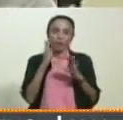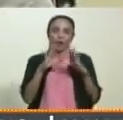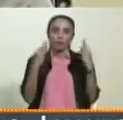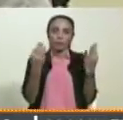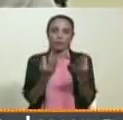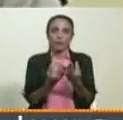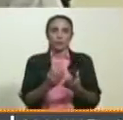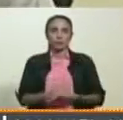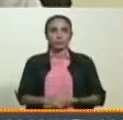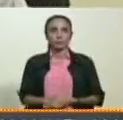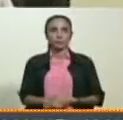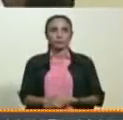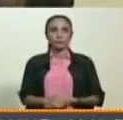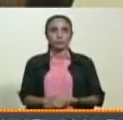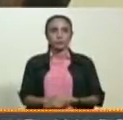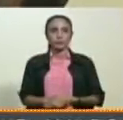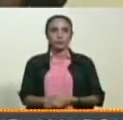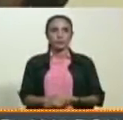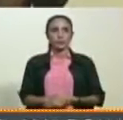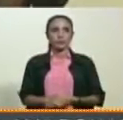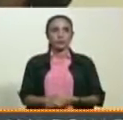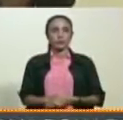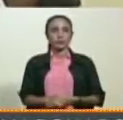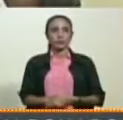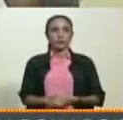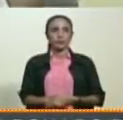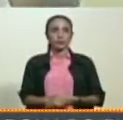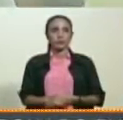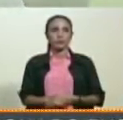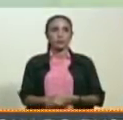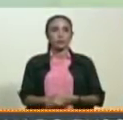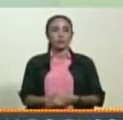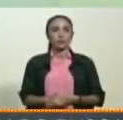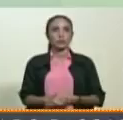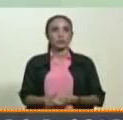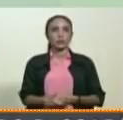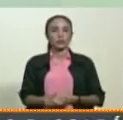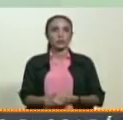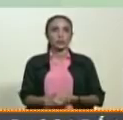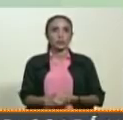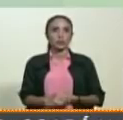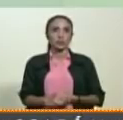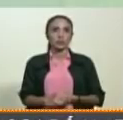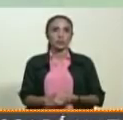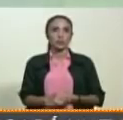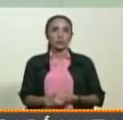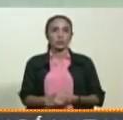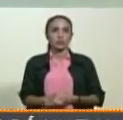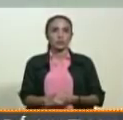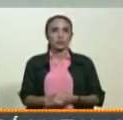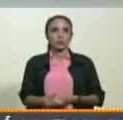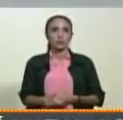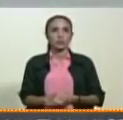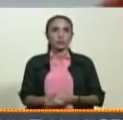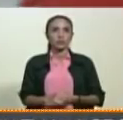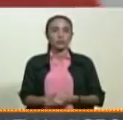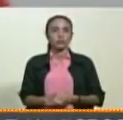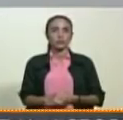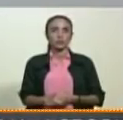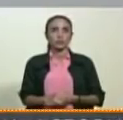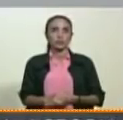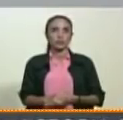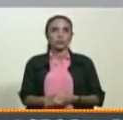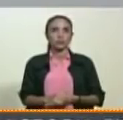central de protección a las madres, ¿no? No solamente en el momento de su embarazo, sino el